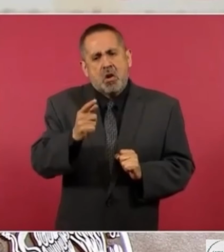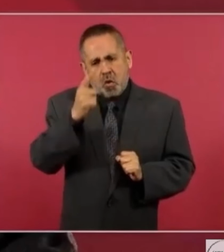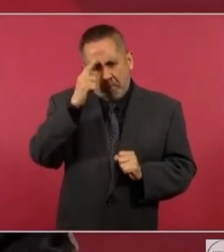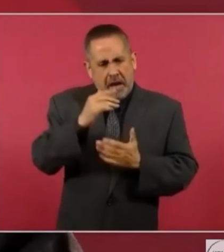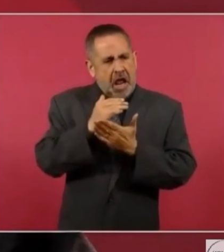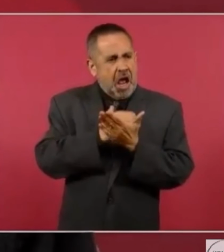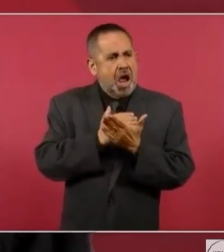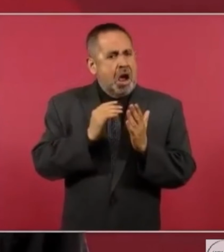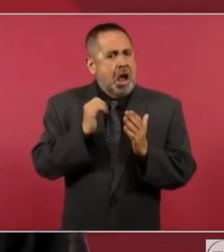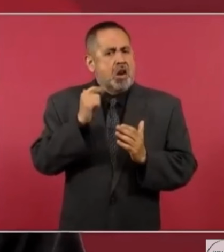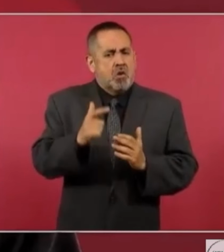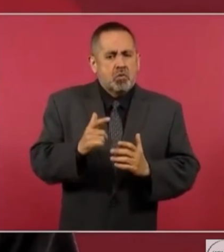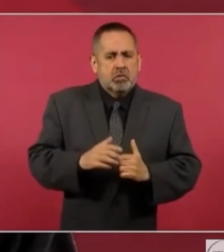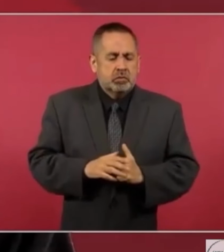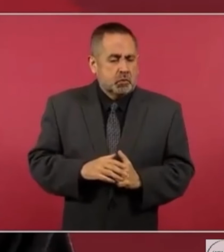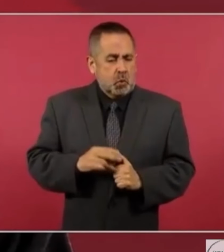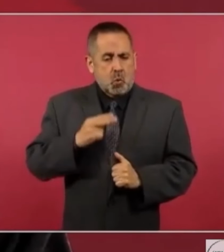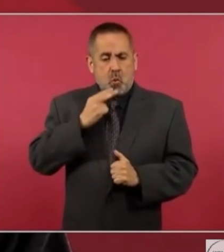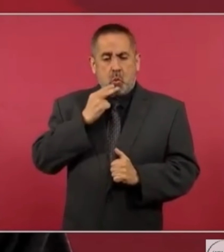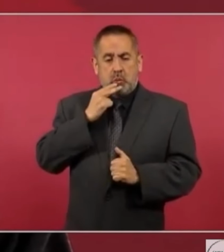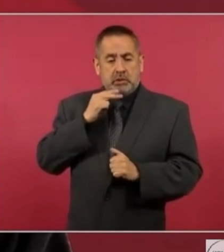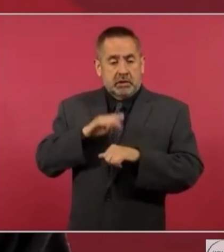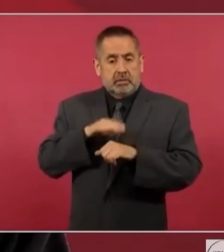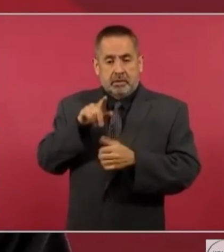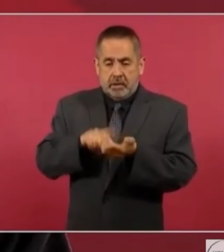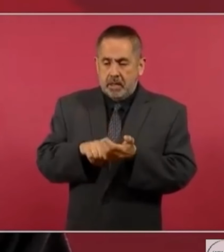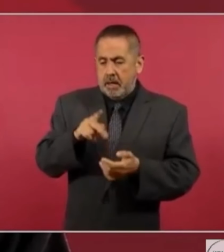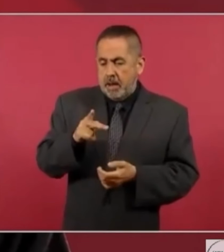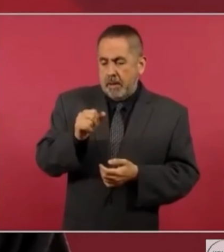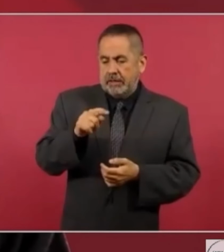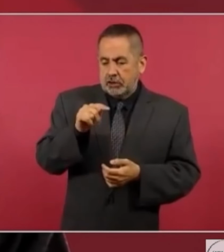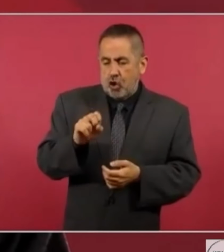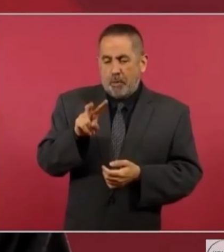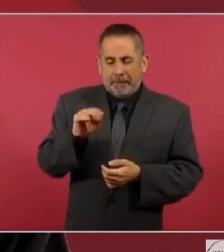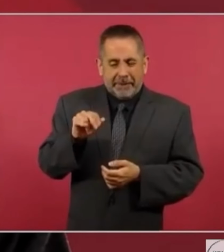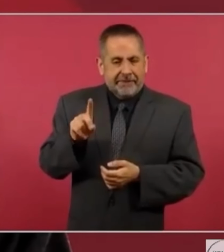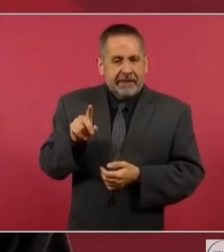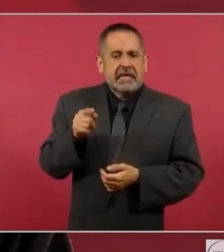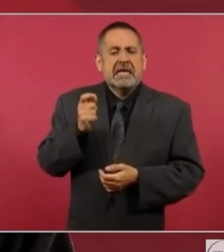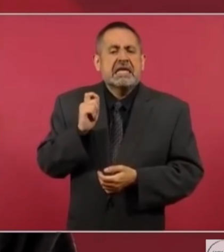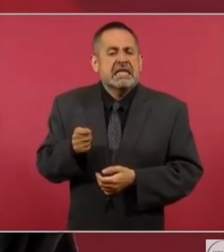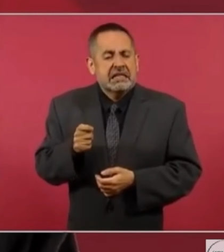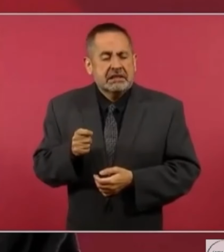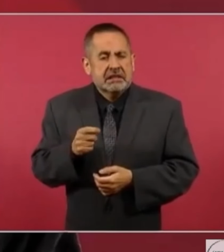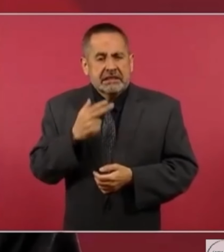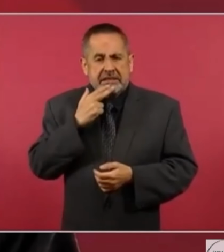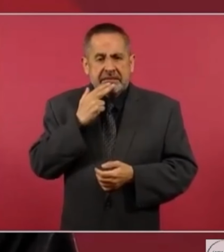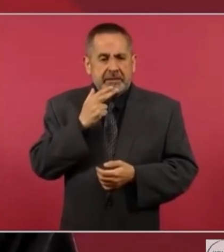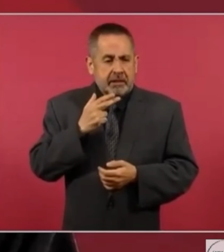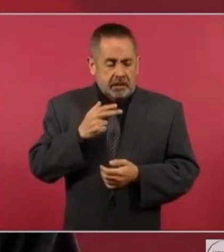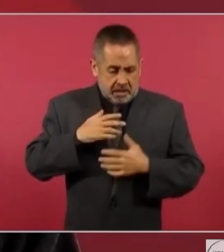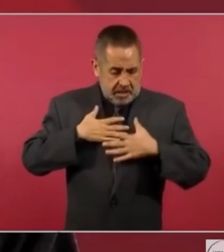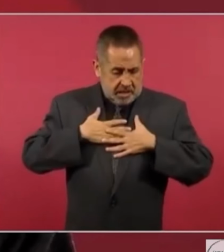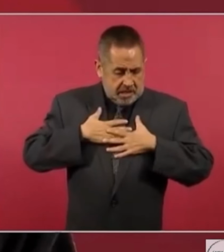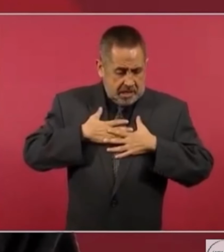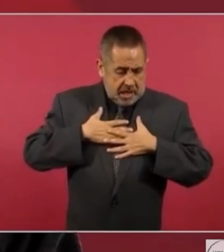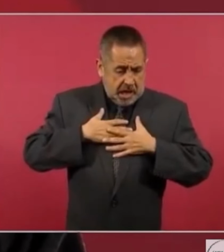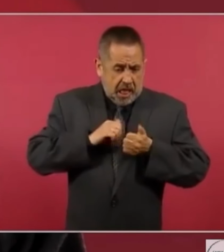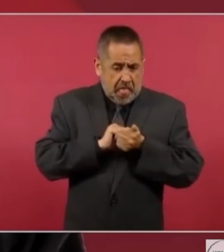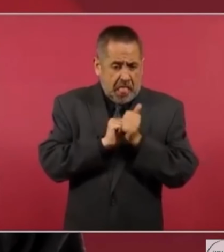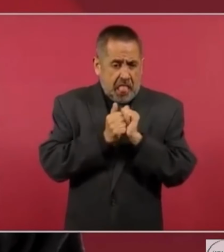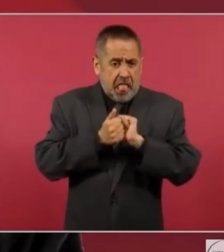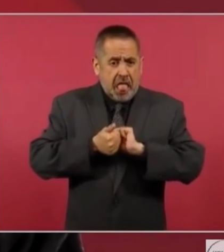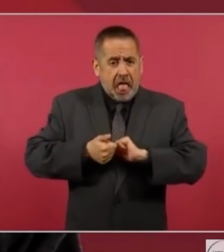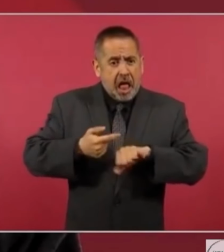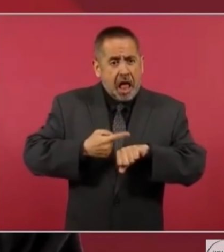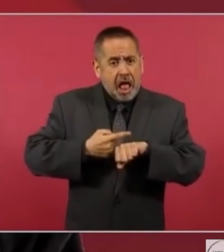virus SARS-CoV-2. La utilidad principal de Paxlovid es que disminuye el riesgo de complicación en personas que